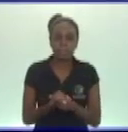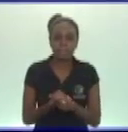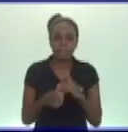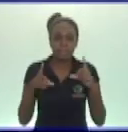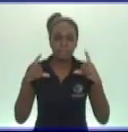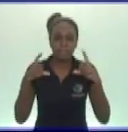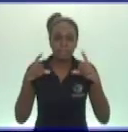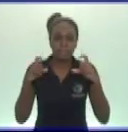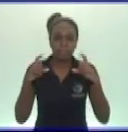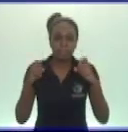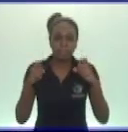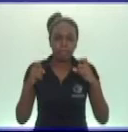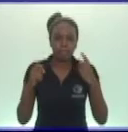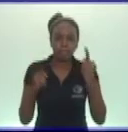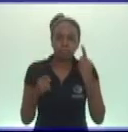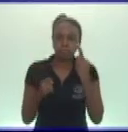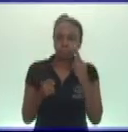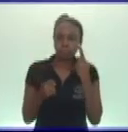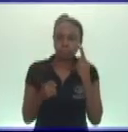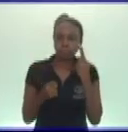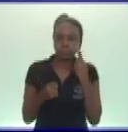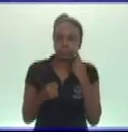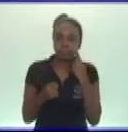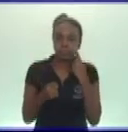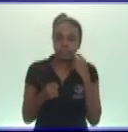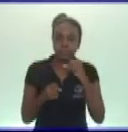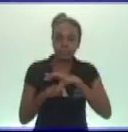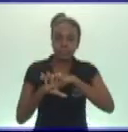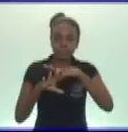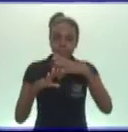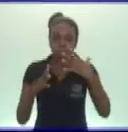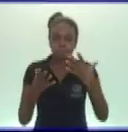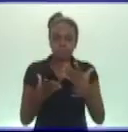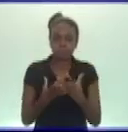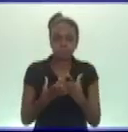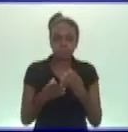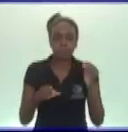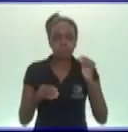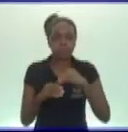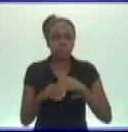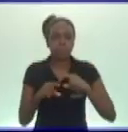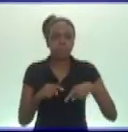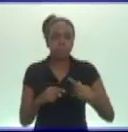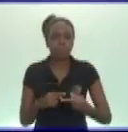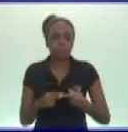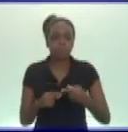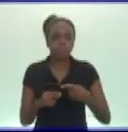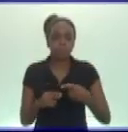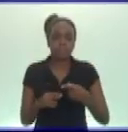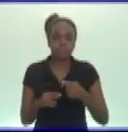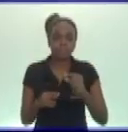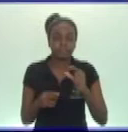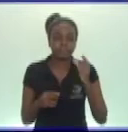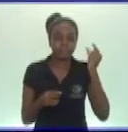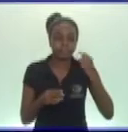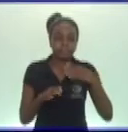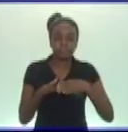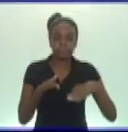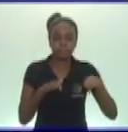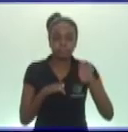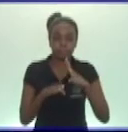que nos da esa visión de ese mundo tanto exterior como interior en que vive Gregorio Sanza.